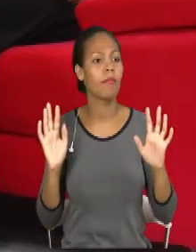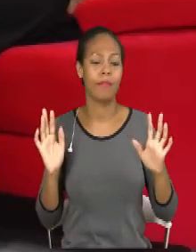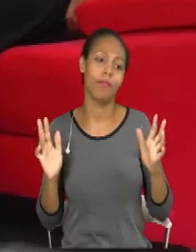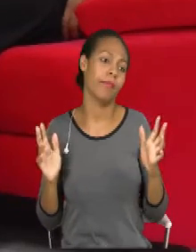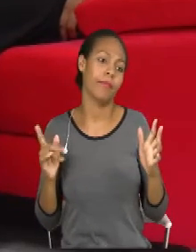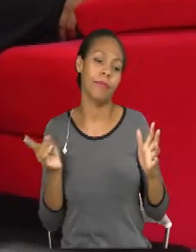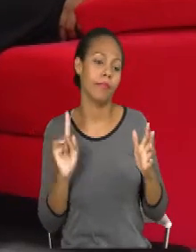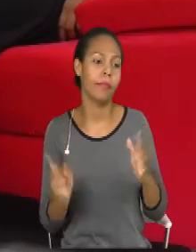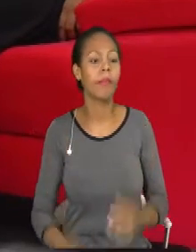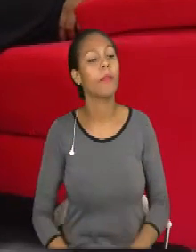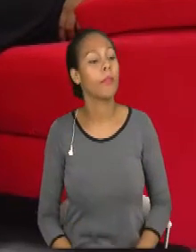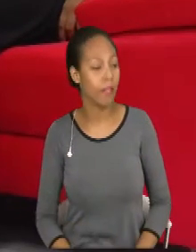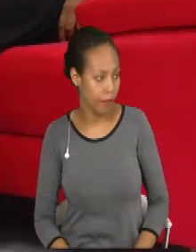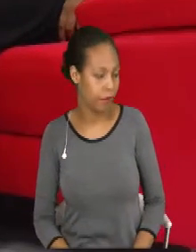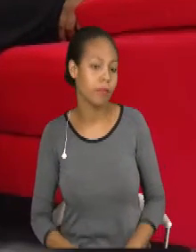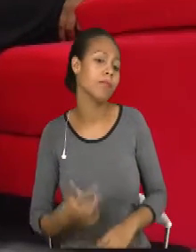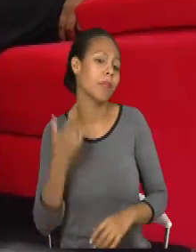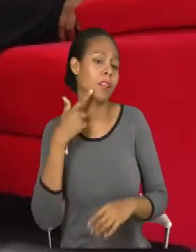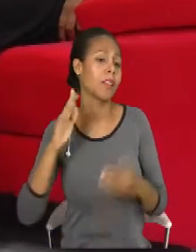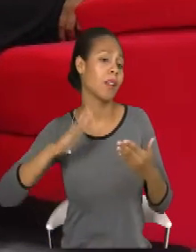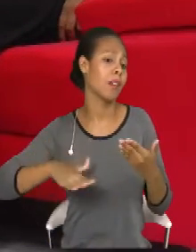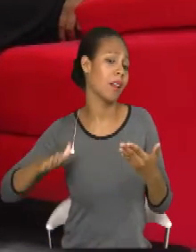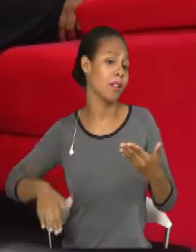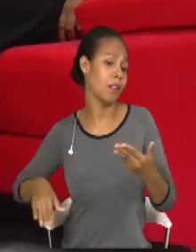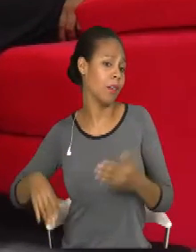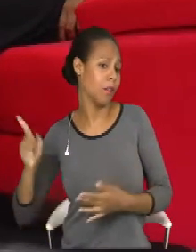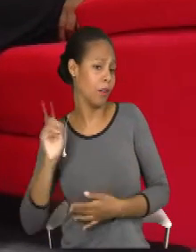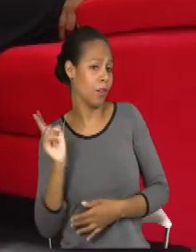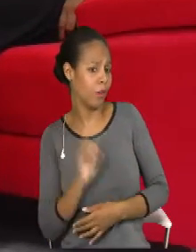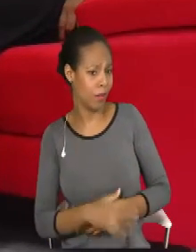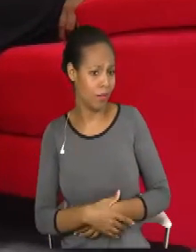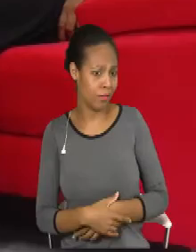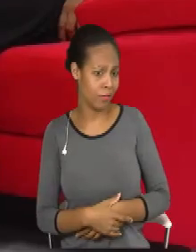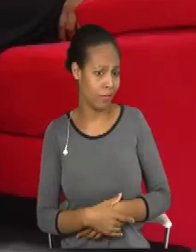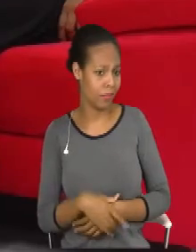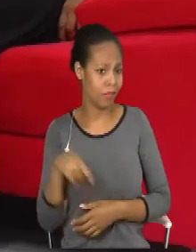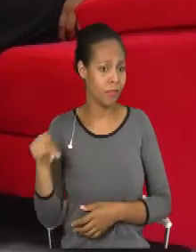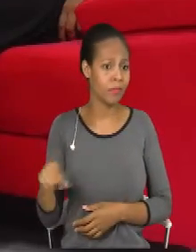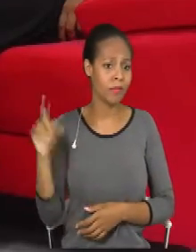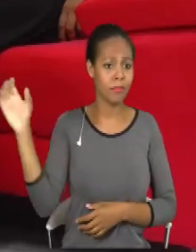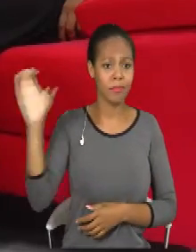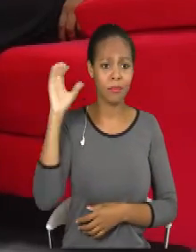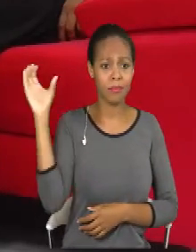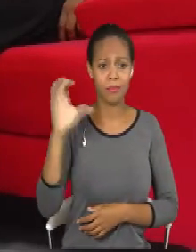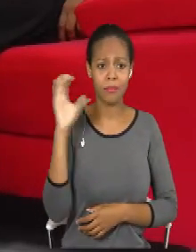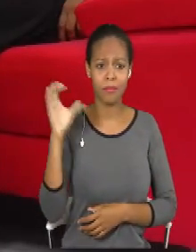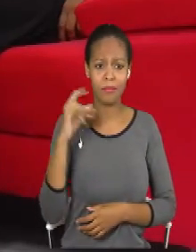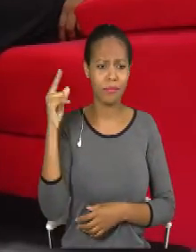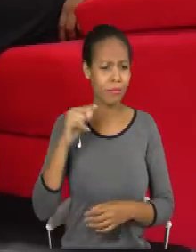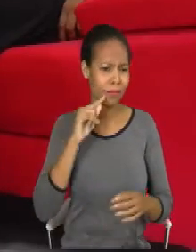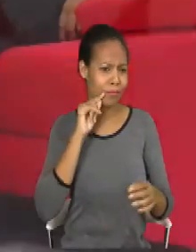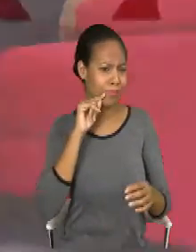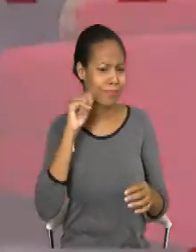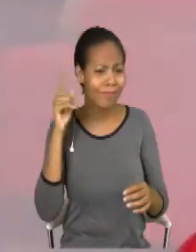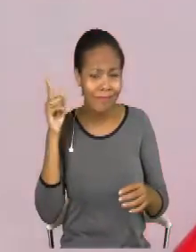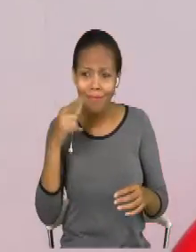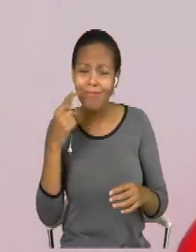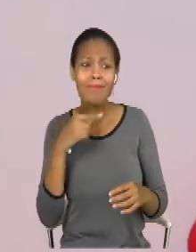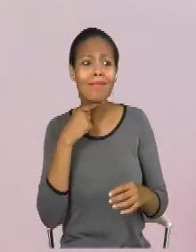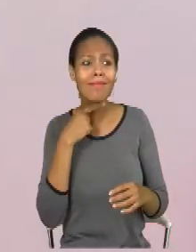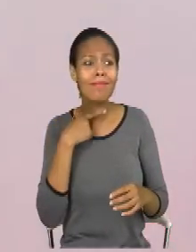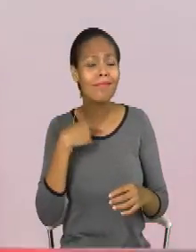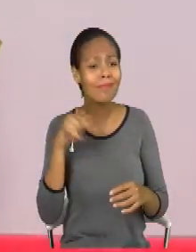para mí se está quedando atrás. Uh-huh. Por eso Colombia es uno de los países con mayor penetración digital en toda